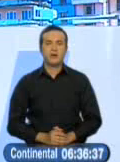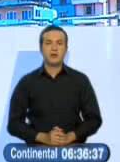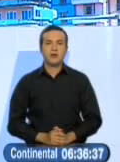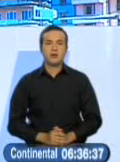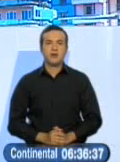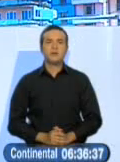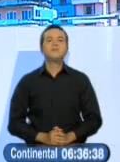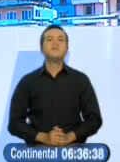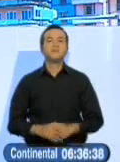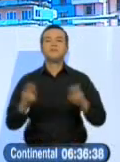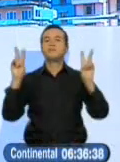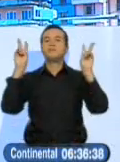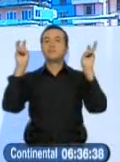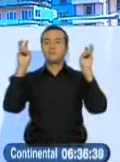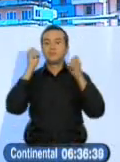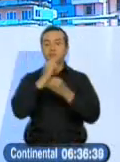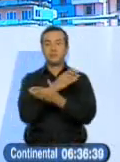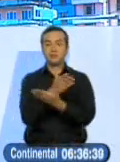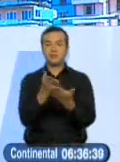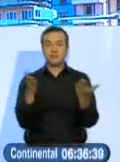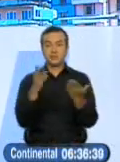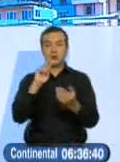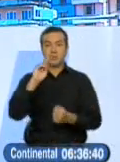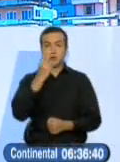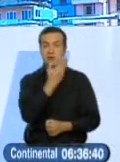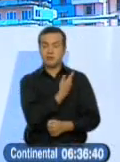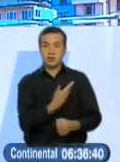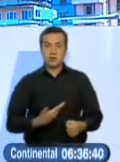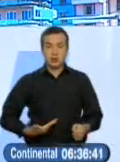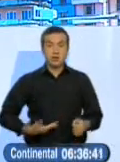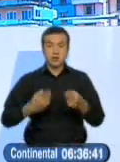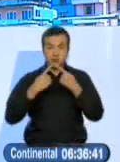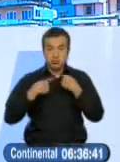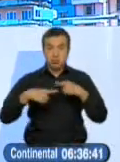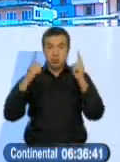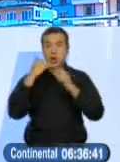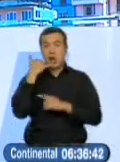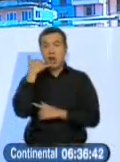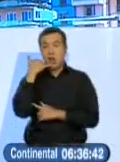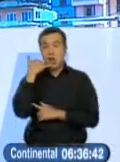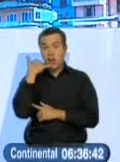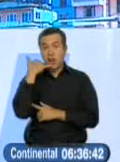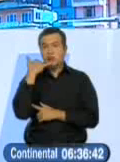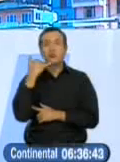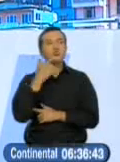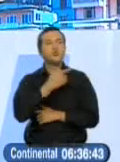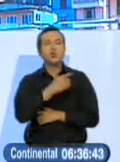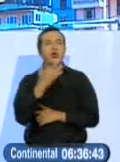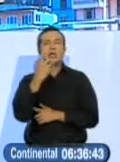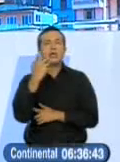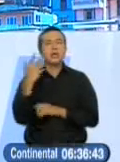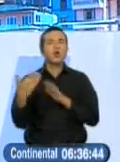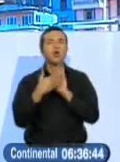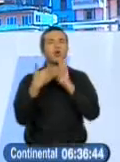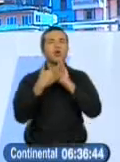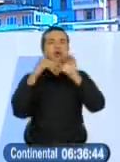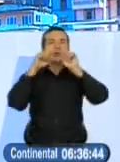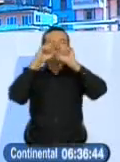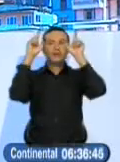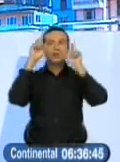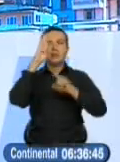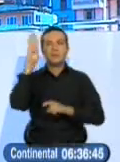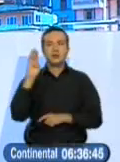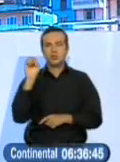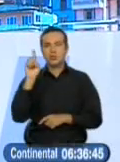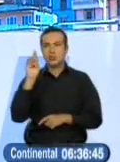Y dentro del mismo tema, en una declaración de prensa, el segundo mandatario aseguró que los mencionados audios son un intento de vincularlo con la empresa Odebrecht y su red